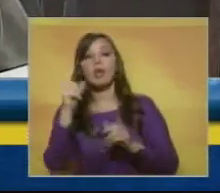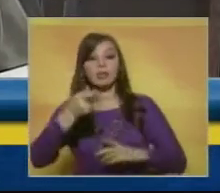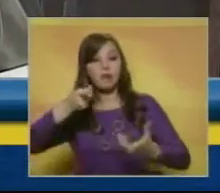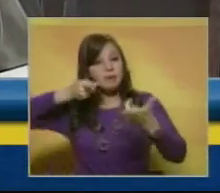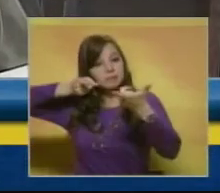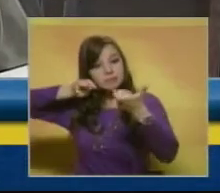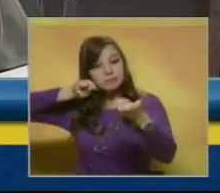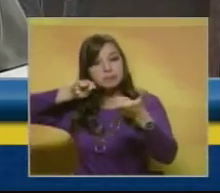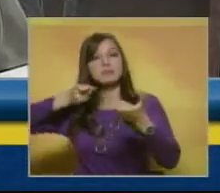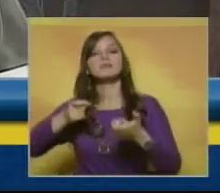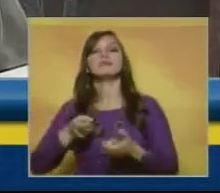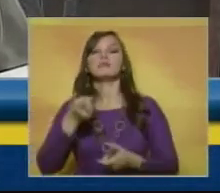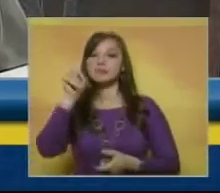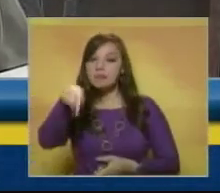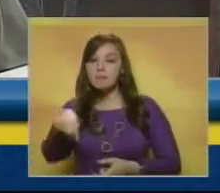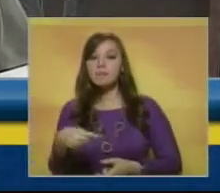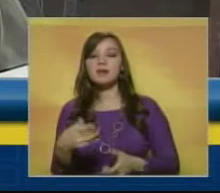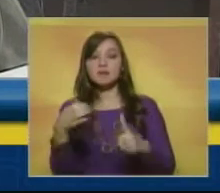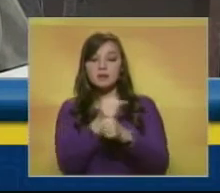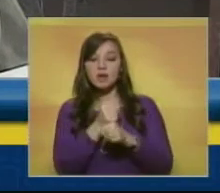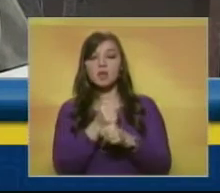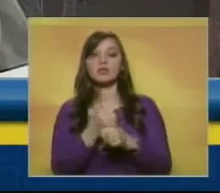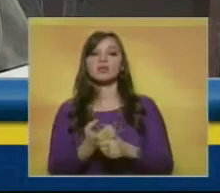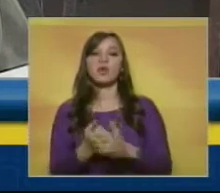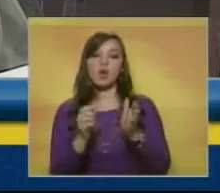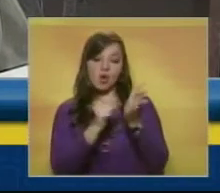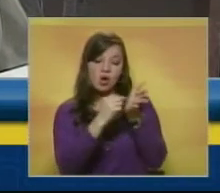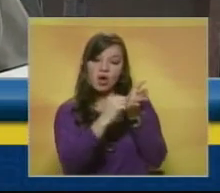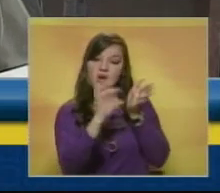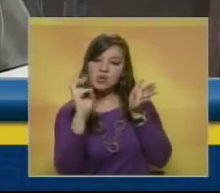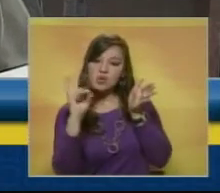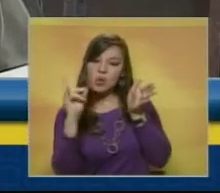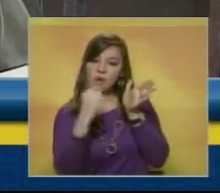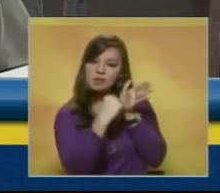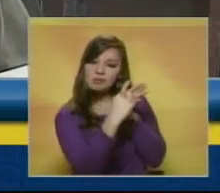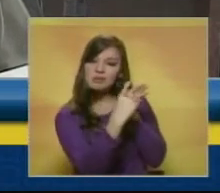también Winchester calibre 12 con los seriales devastados,